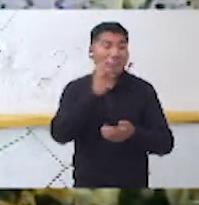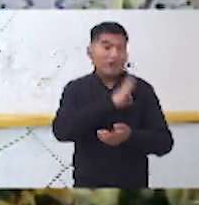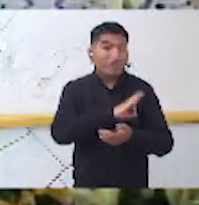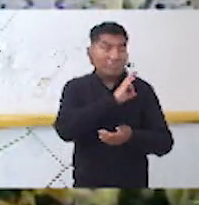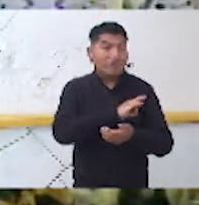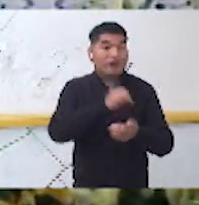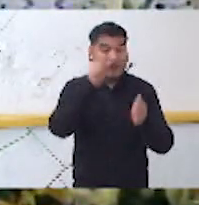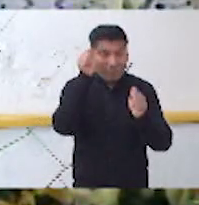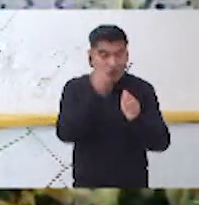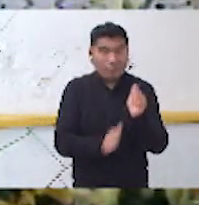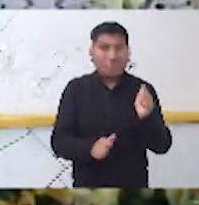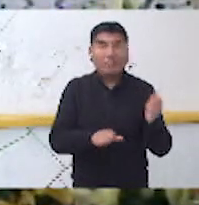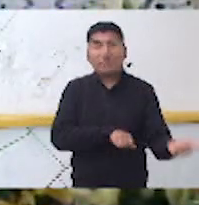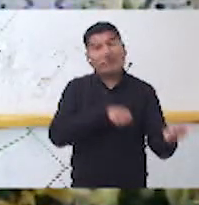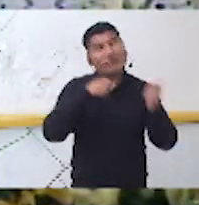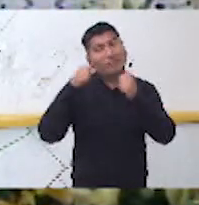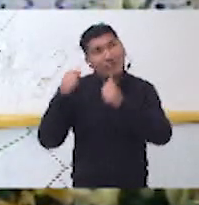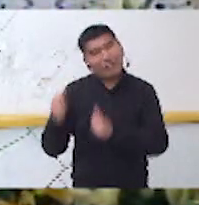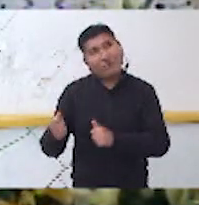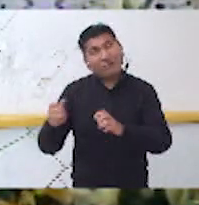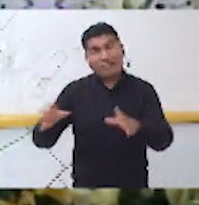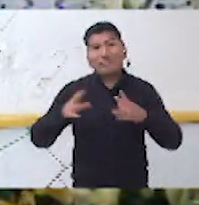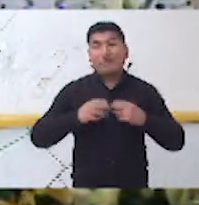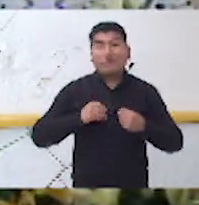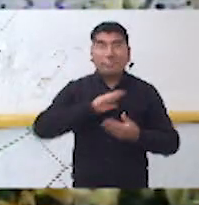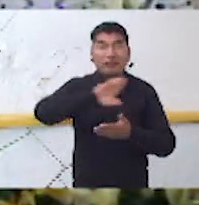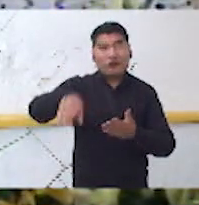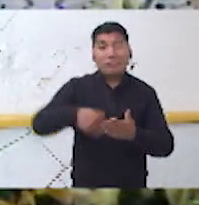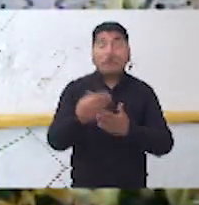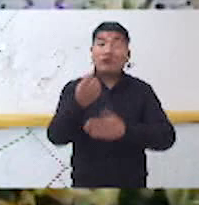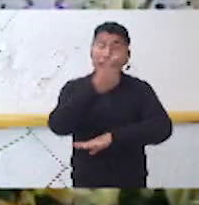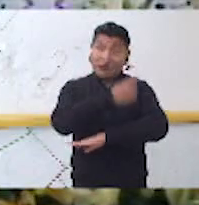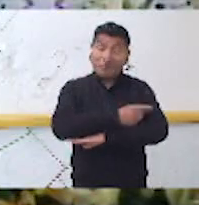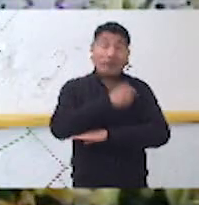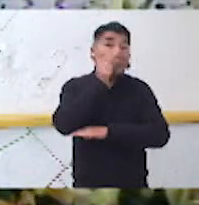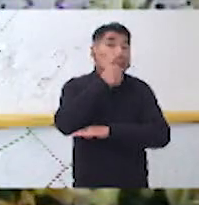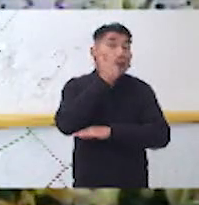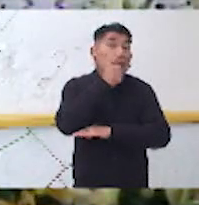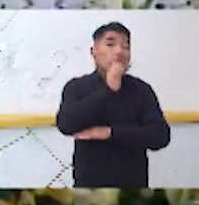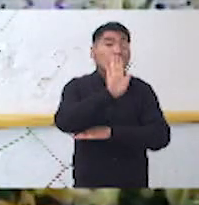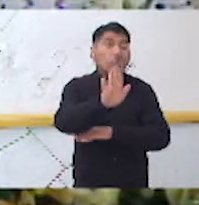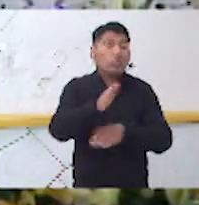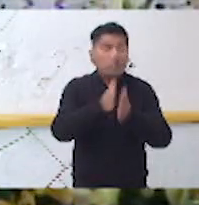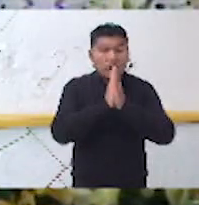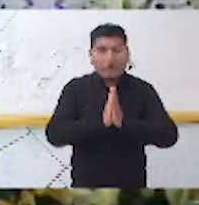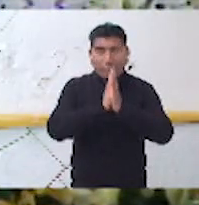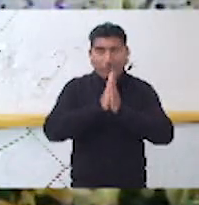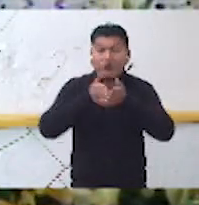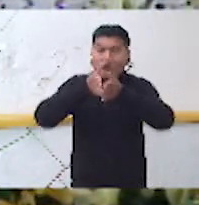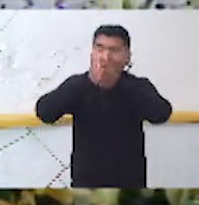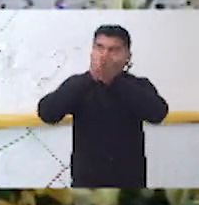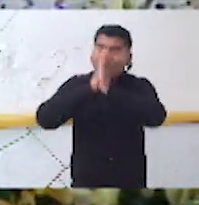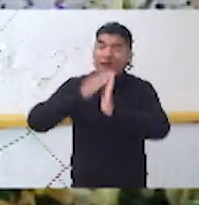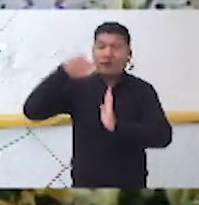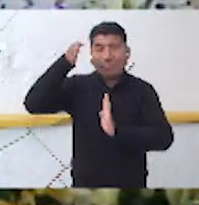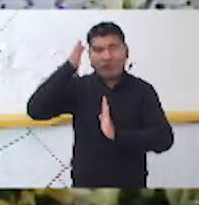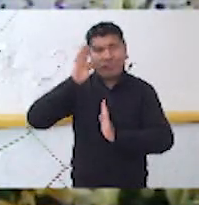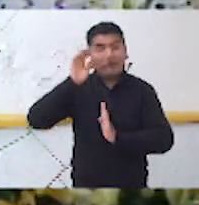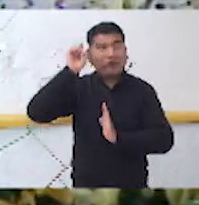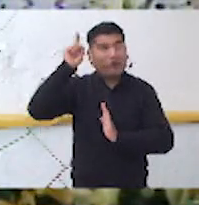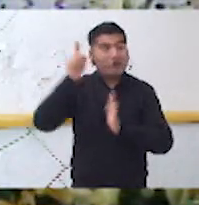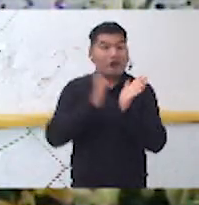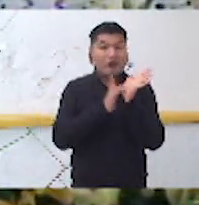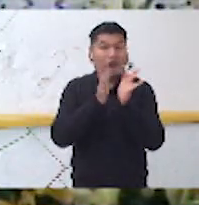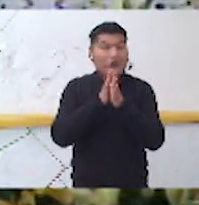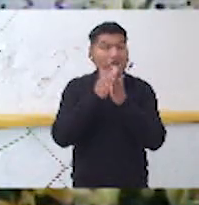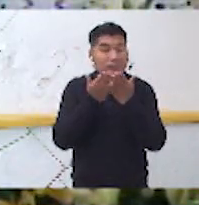bautizado que reciben cada día. Que su oración se haga también súplica a Dios para que el Evangelio